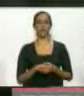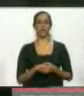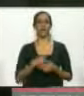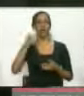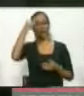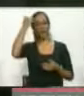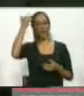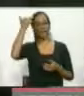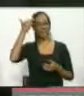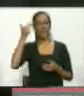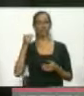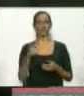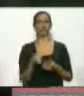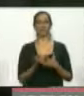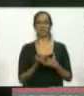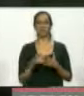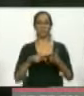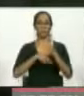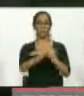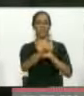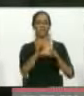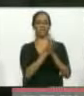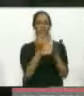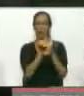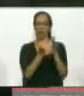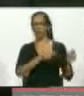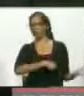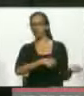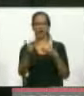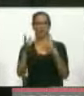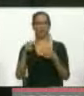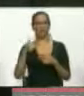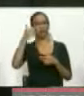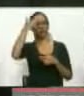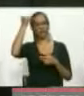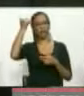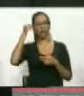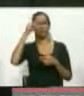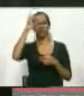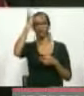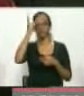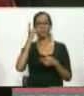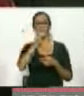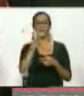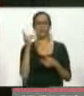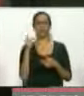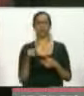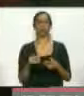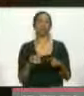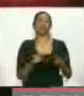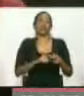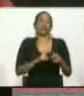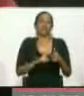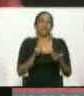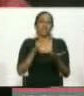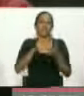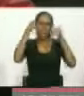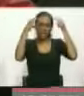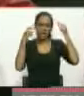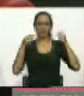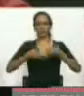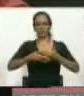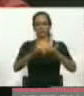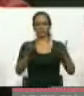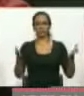en regalos llevan para enseñarle los reportaban a los haitianos de los dominicanos entonces obviamente cuando llega a chávez abre